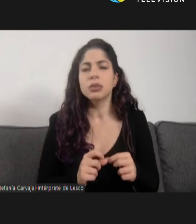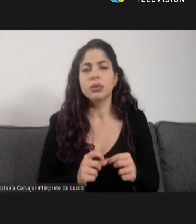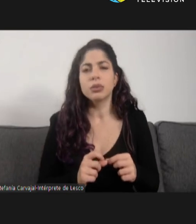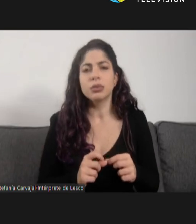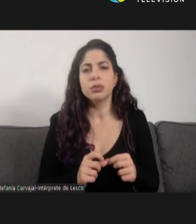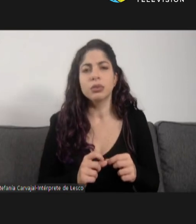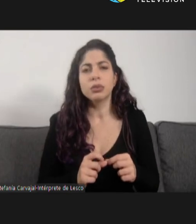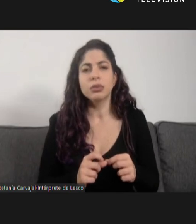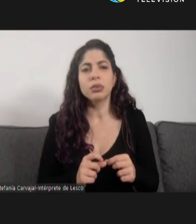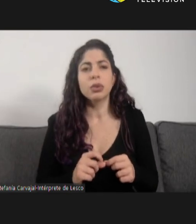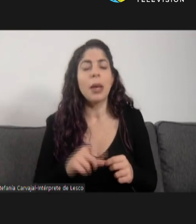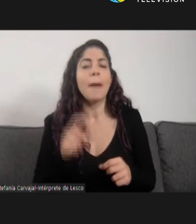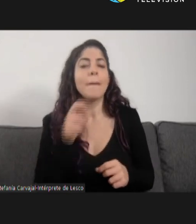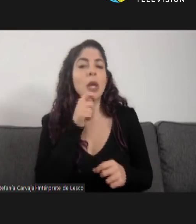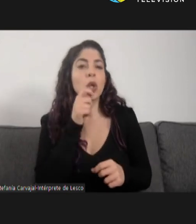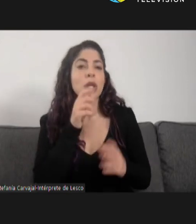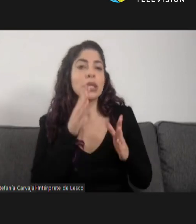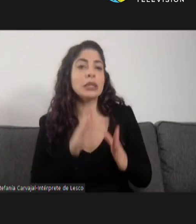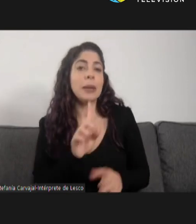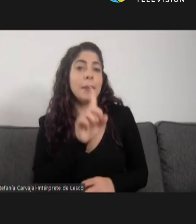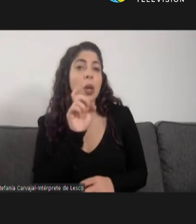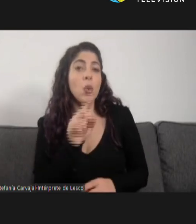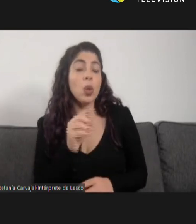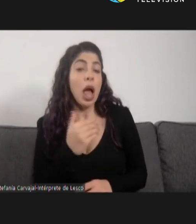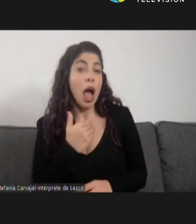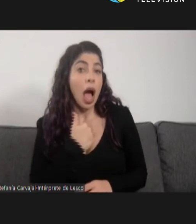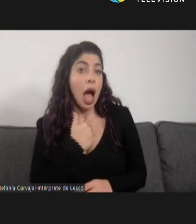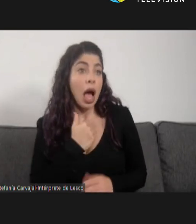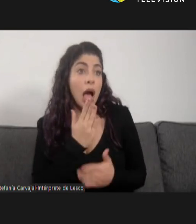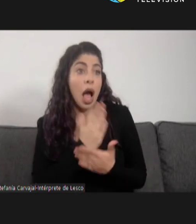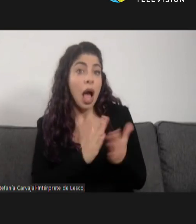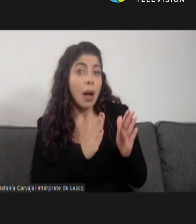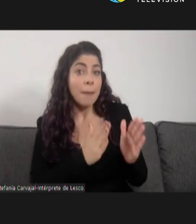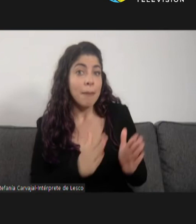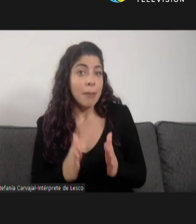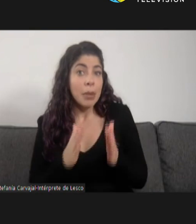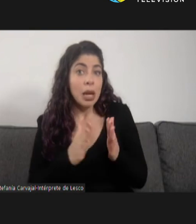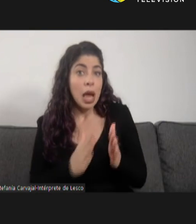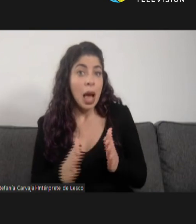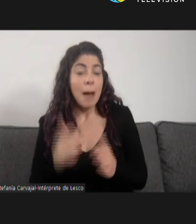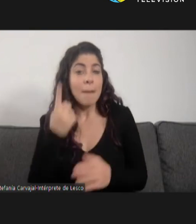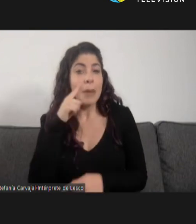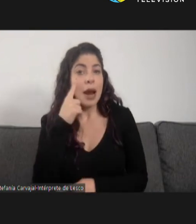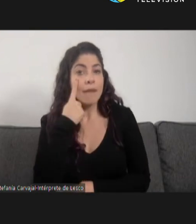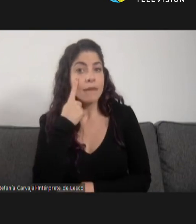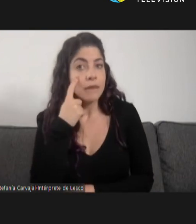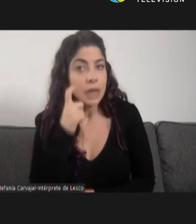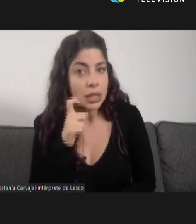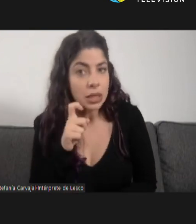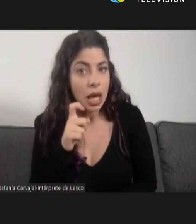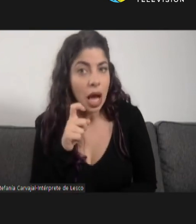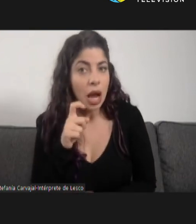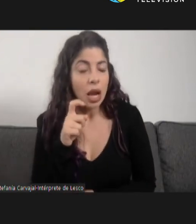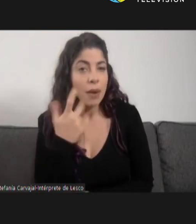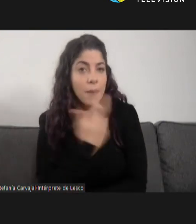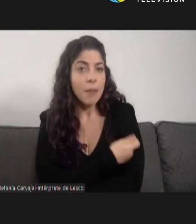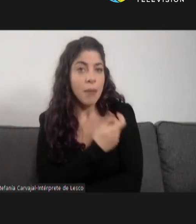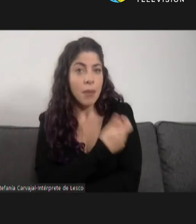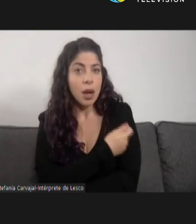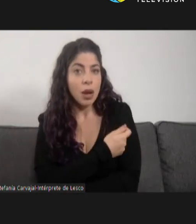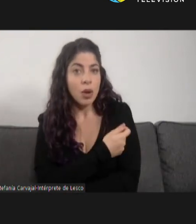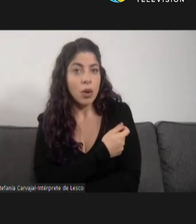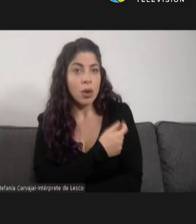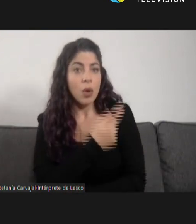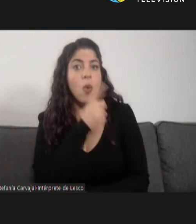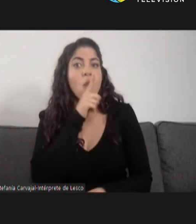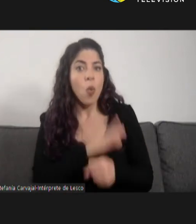La colega consultaba que si hay un plan establecido para fiscalizar la aplicación de la vacuna se cumpla a